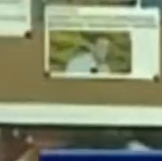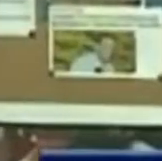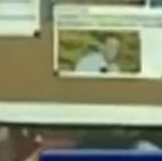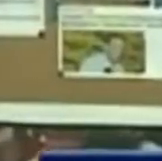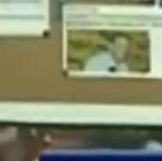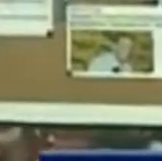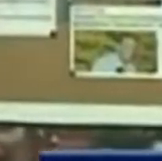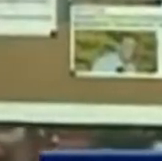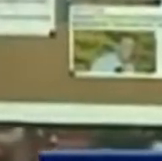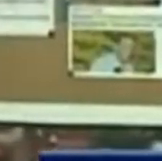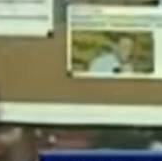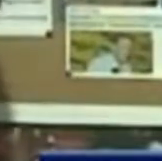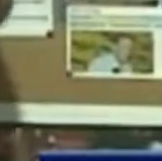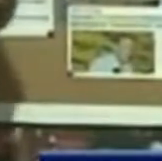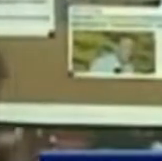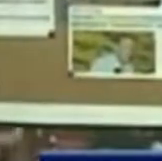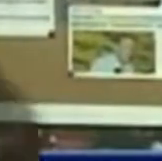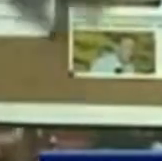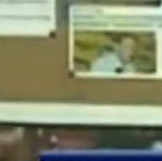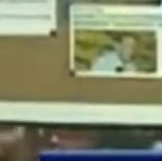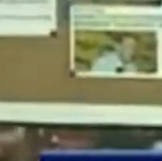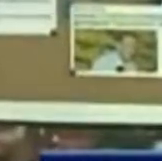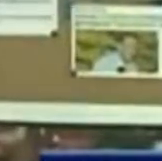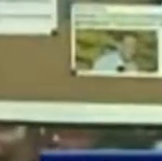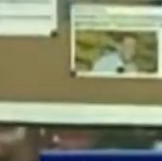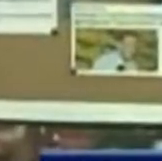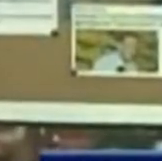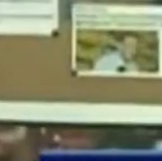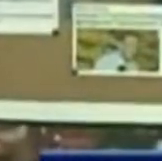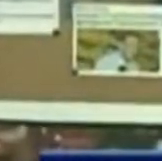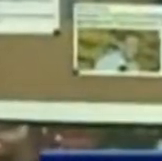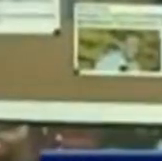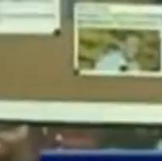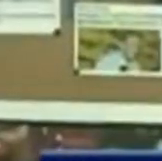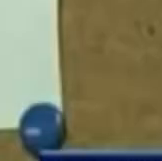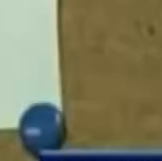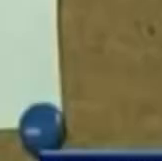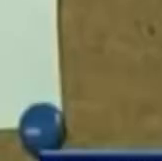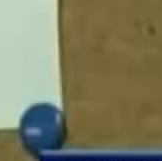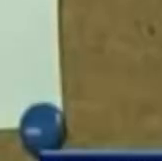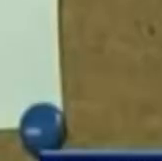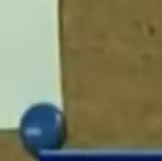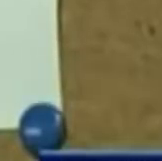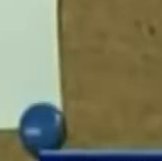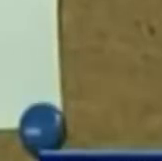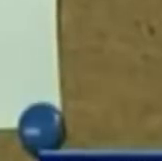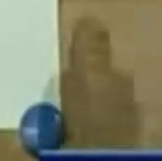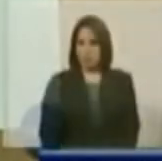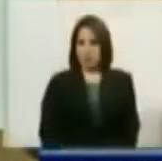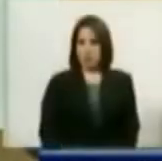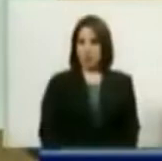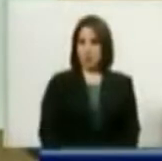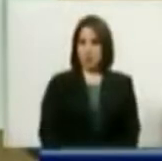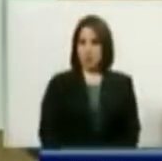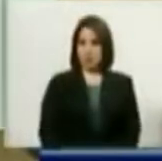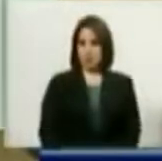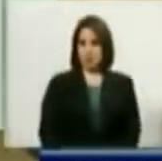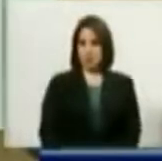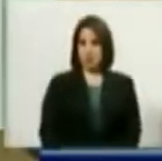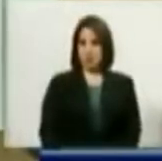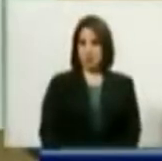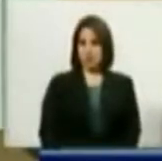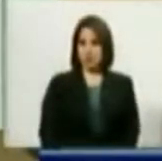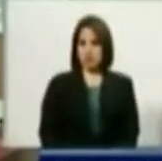dicen ellos y en el me imagino que nosotros somos el 25% el otro el resto según el nacional